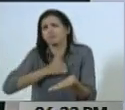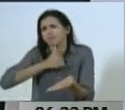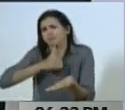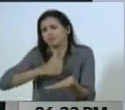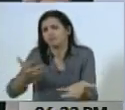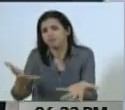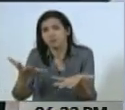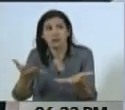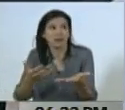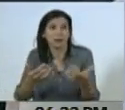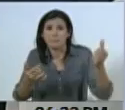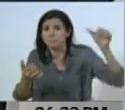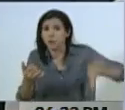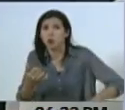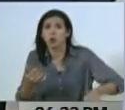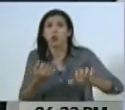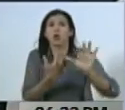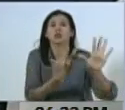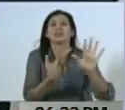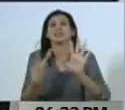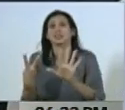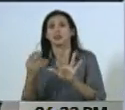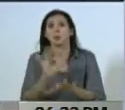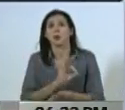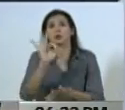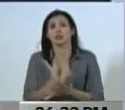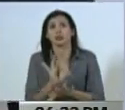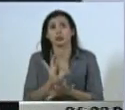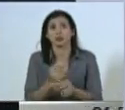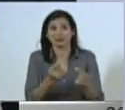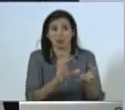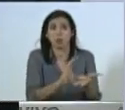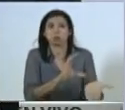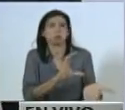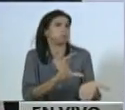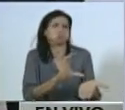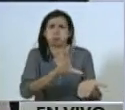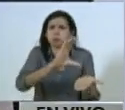con una caída del 87% de los ingresos.